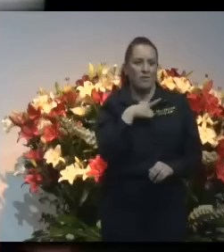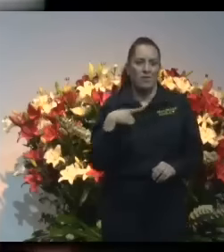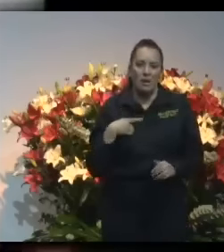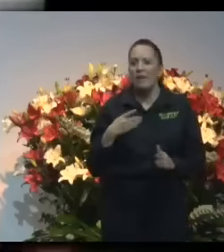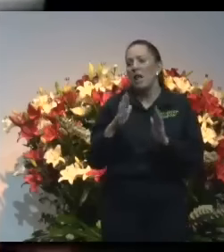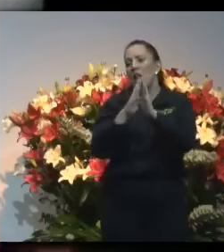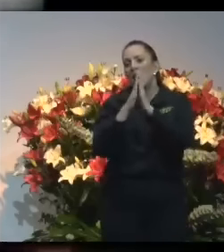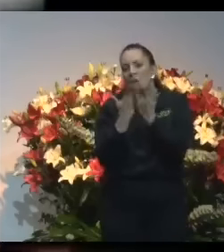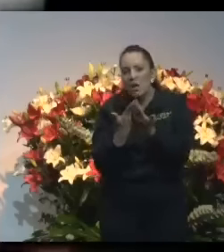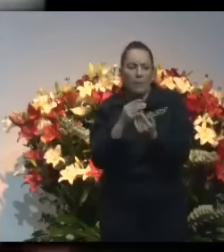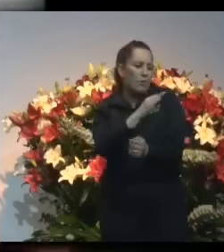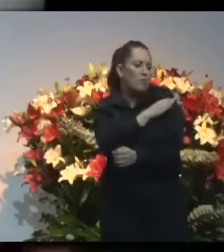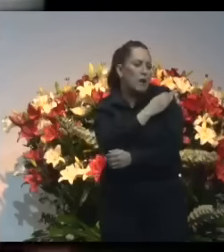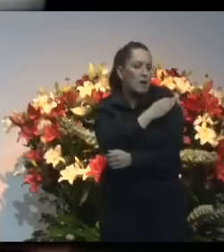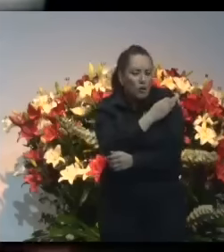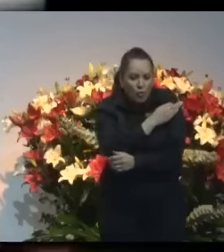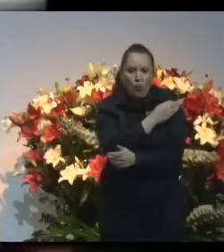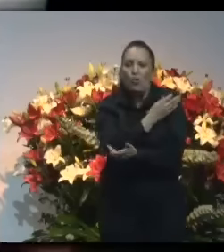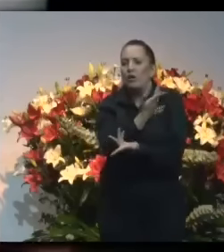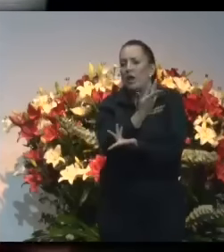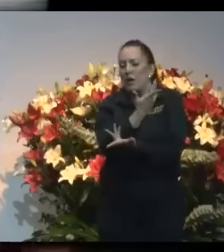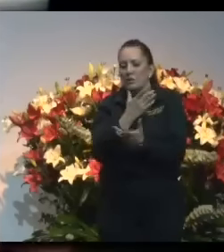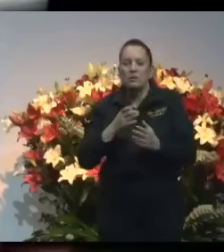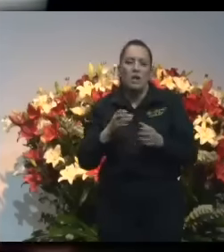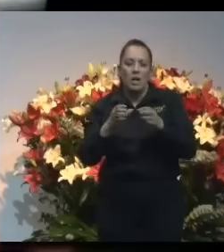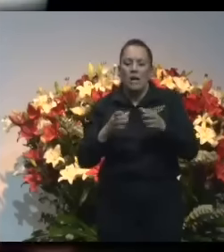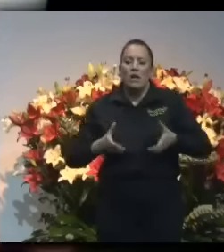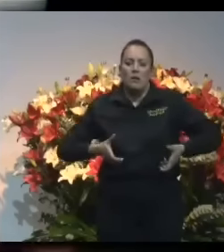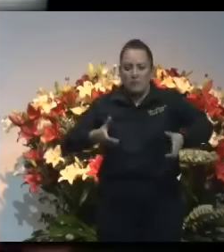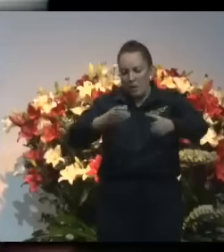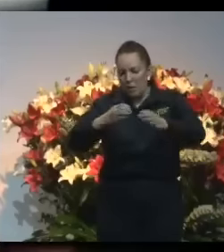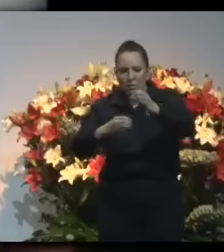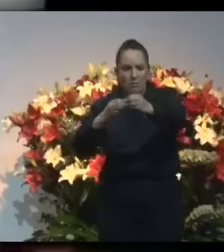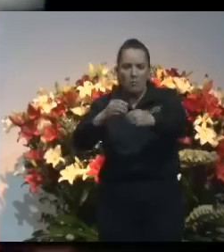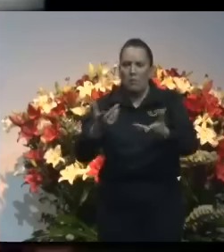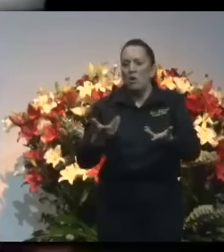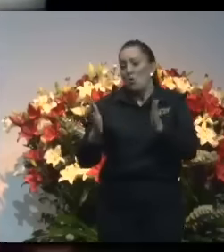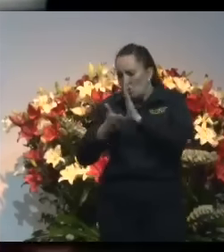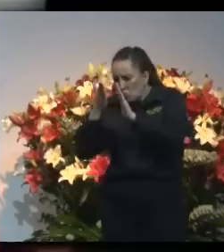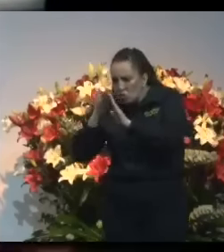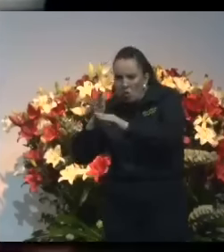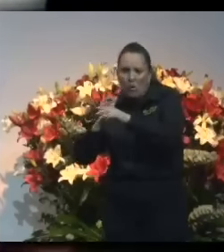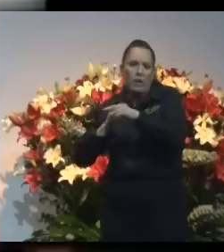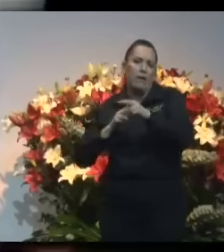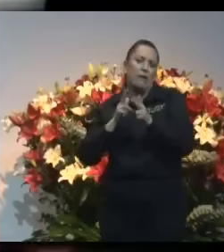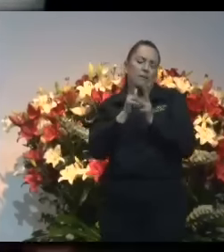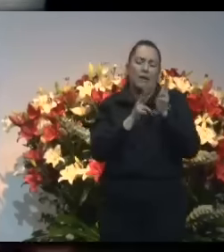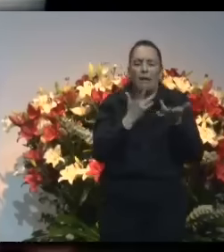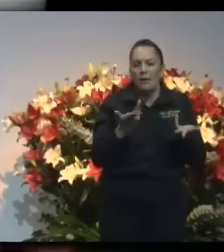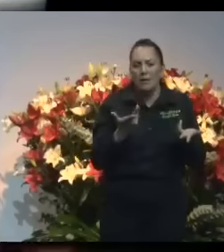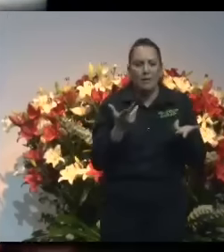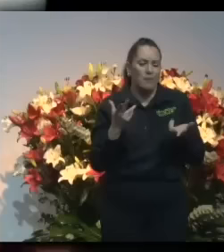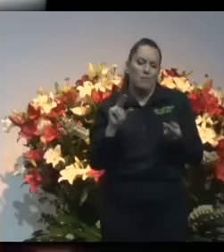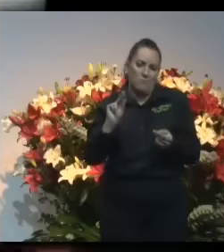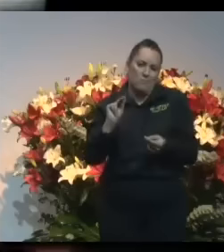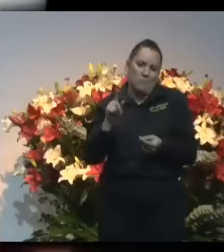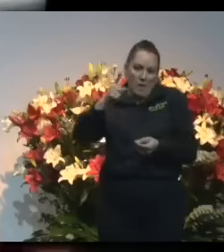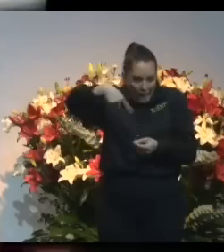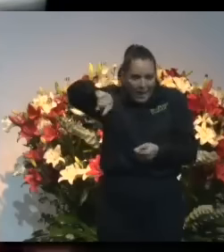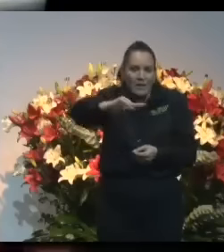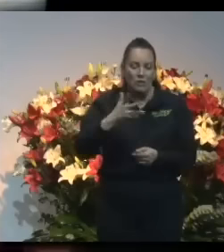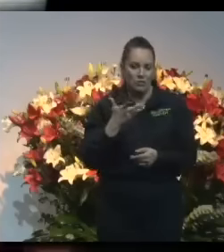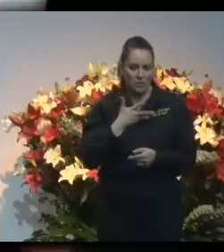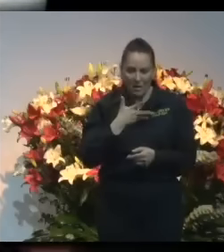libros, vacunas, bachear calles, carreteras, construir trenes. Los militares tienen establecidas claramente